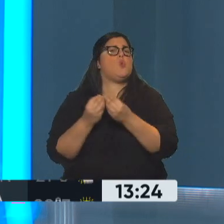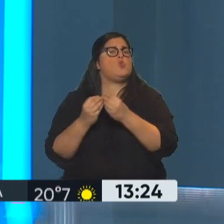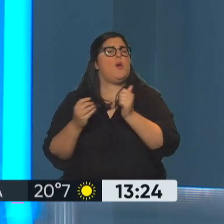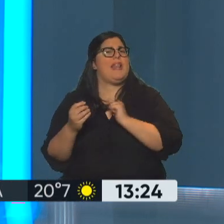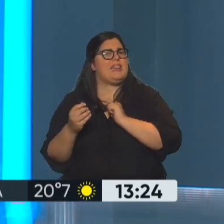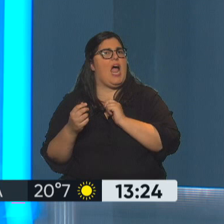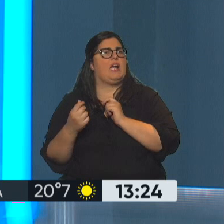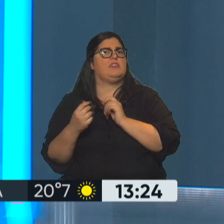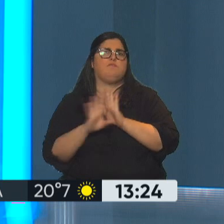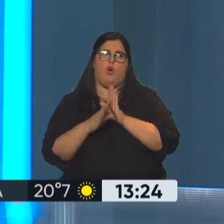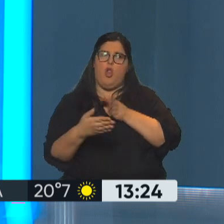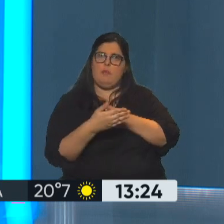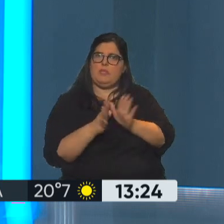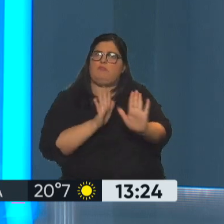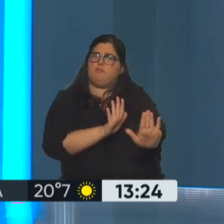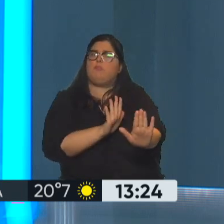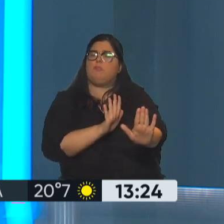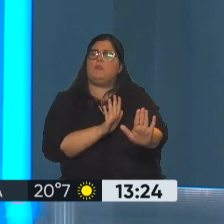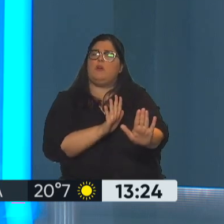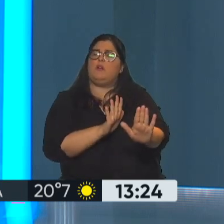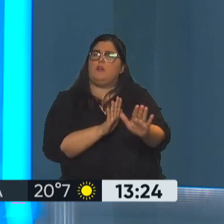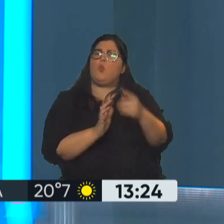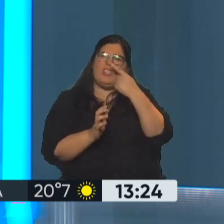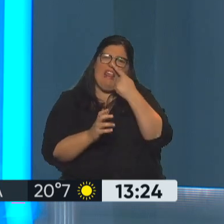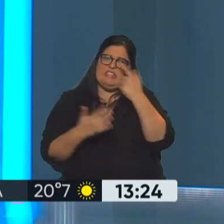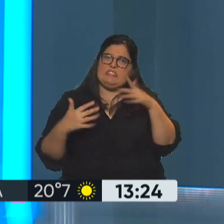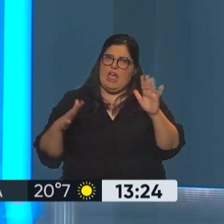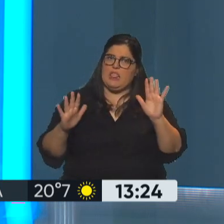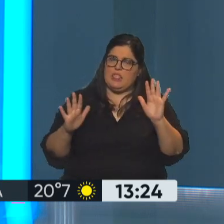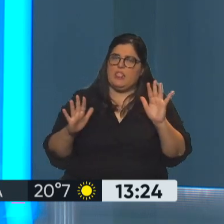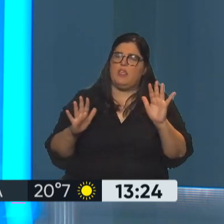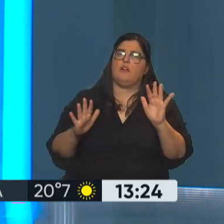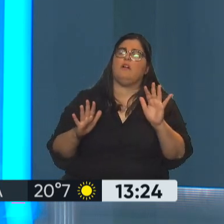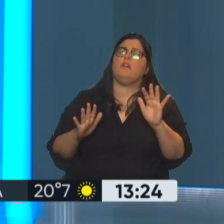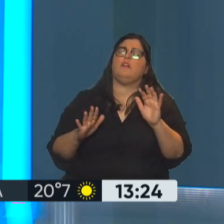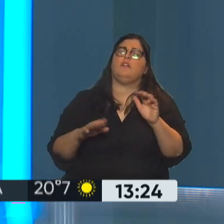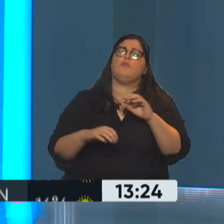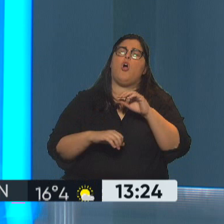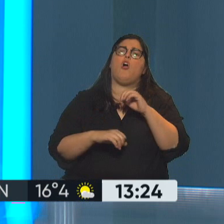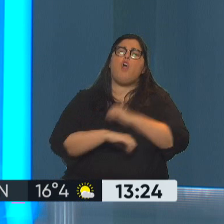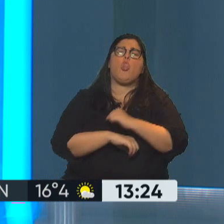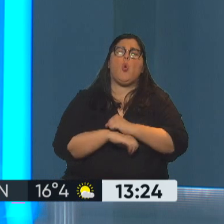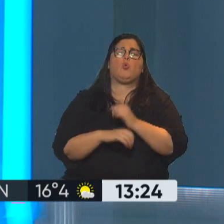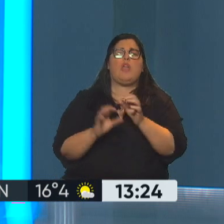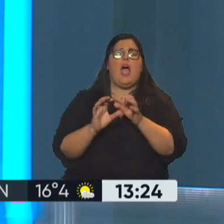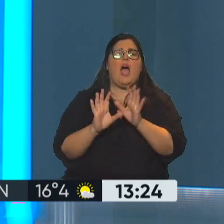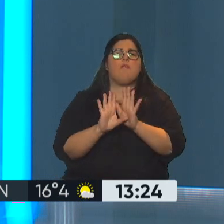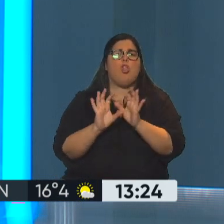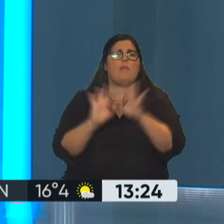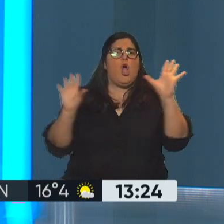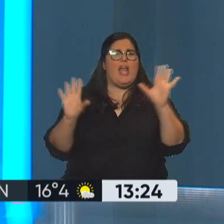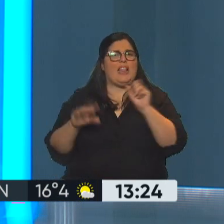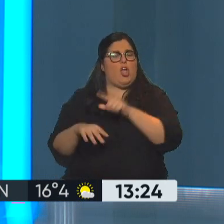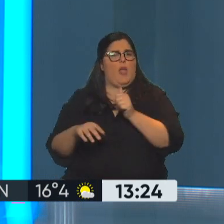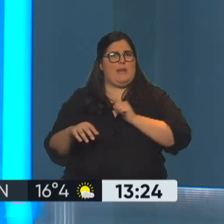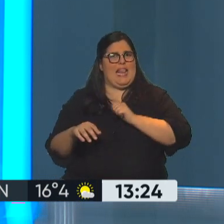los militares, muy interesante eso, ¿no? Porque es un comportamiento muy democrático de parte de los militares, que fue